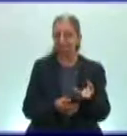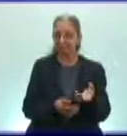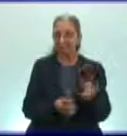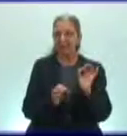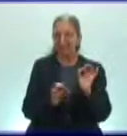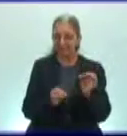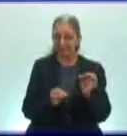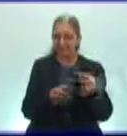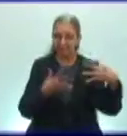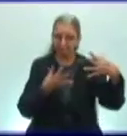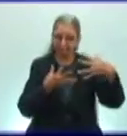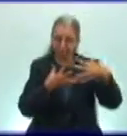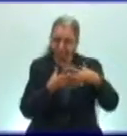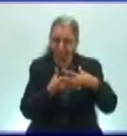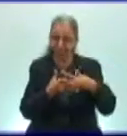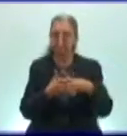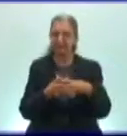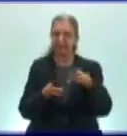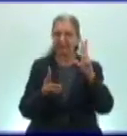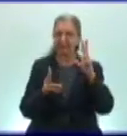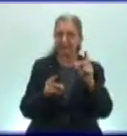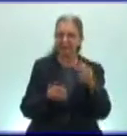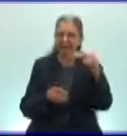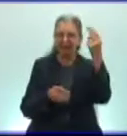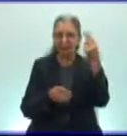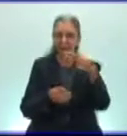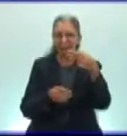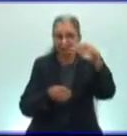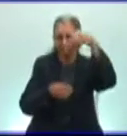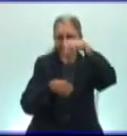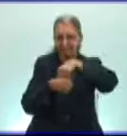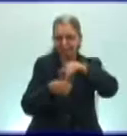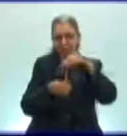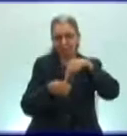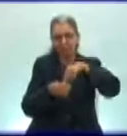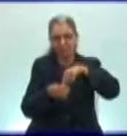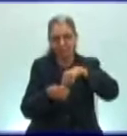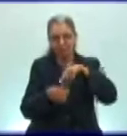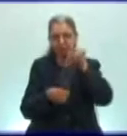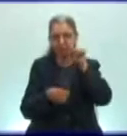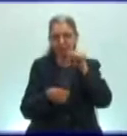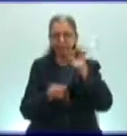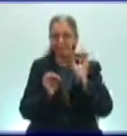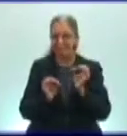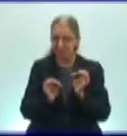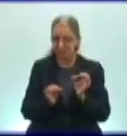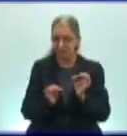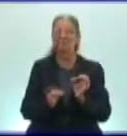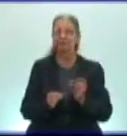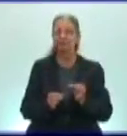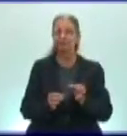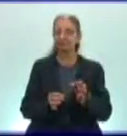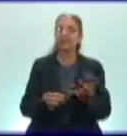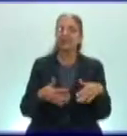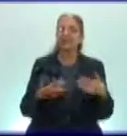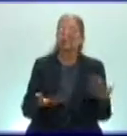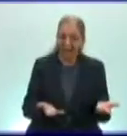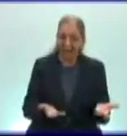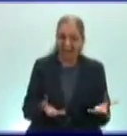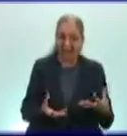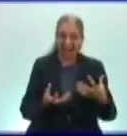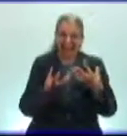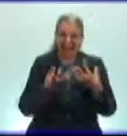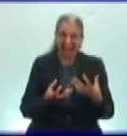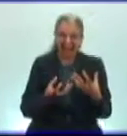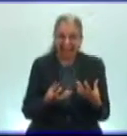atómico coincide con la cantidad de protones que hay en el núcleo de un átomo. ¿Y cuál será su carga